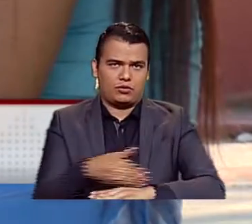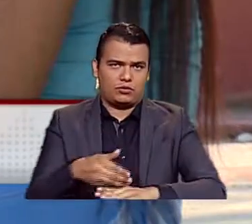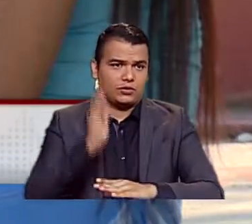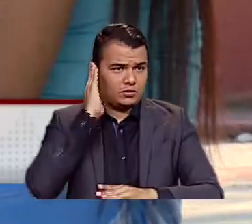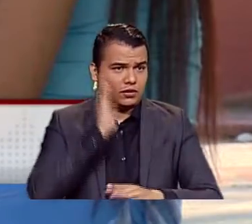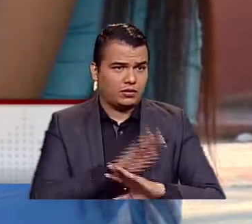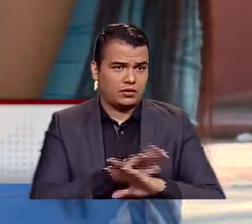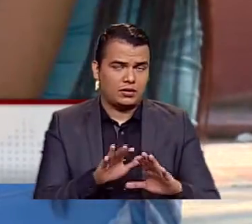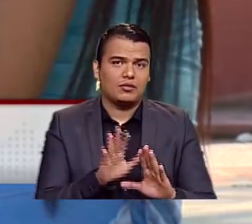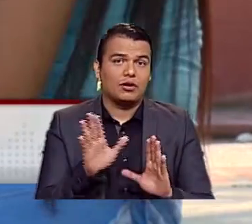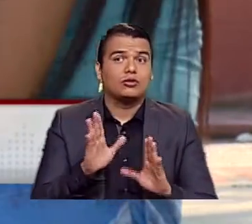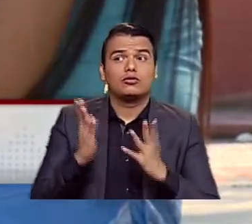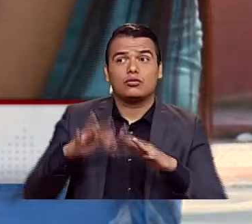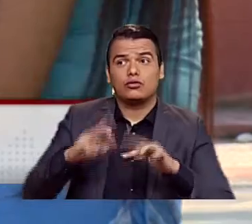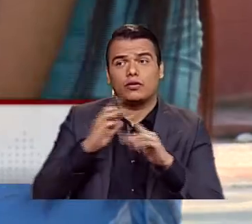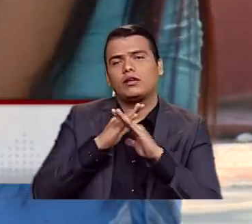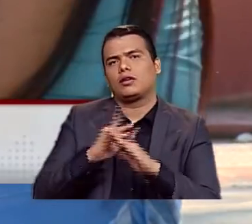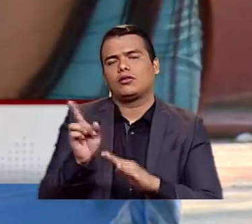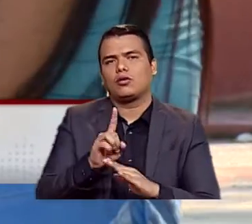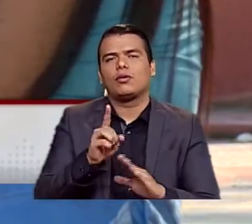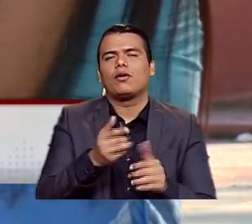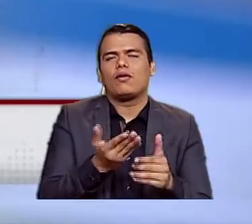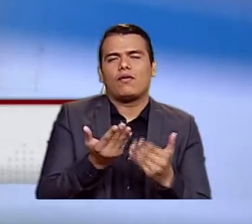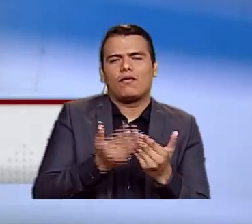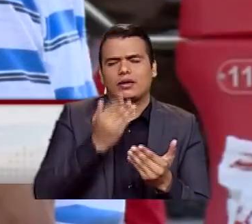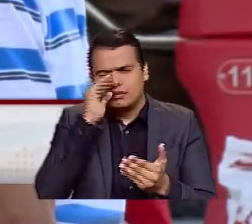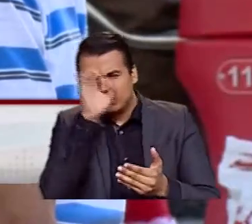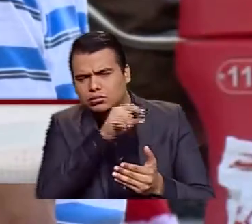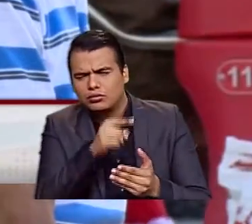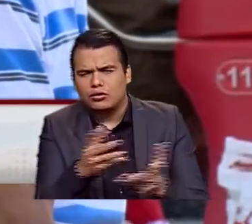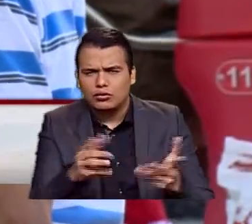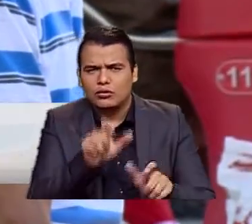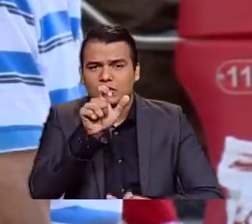mismos si permite el rastreo de los celulares facilitando la captura de los delincuentes